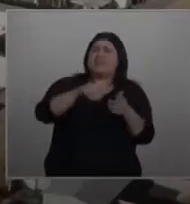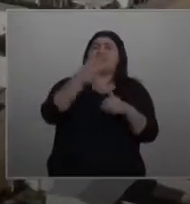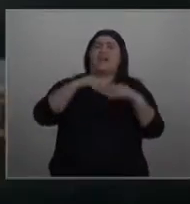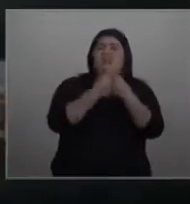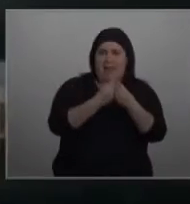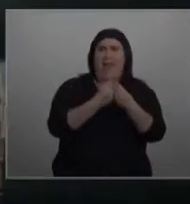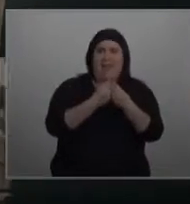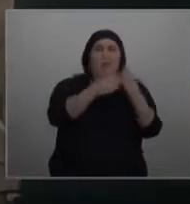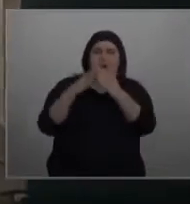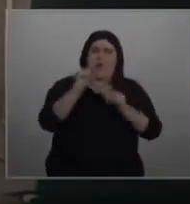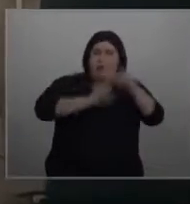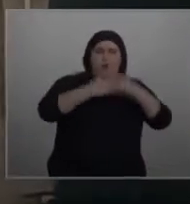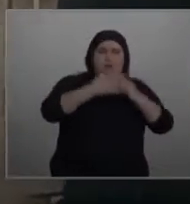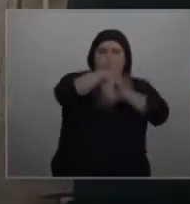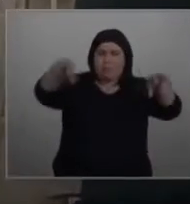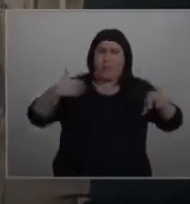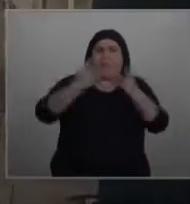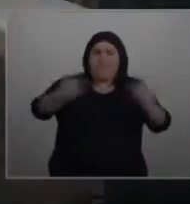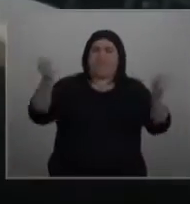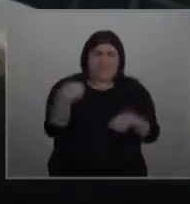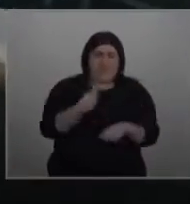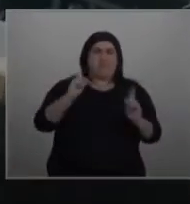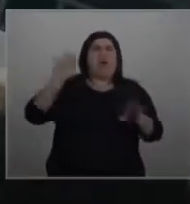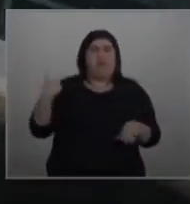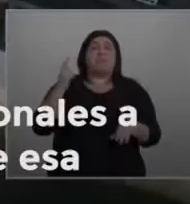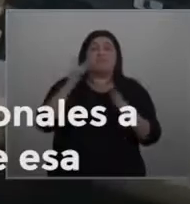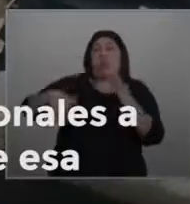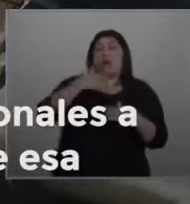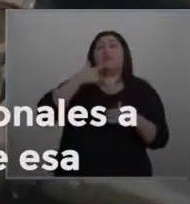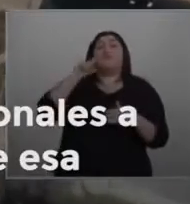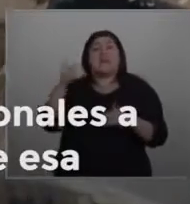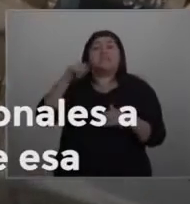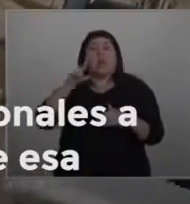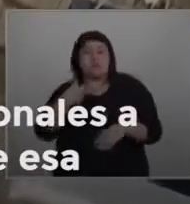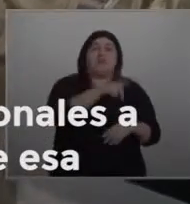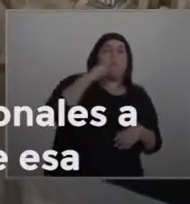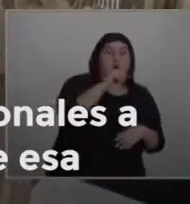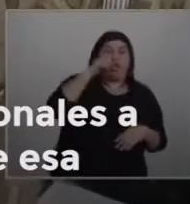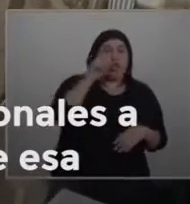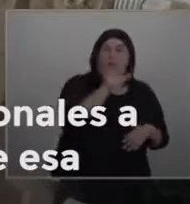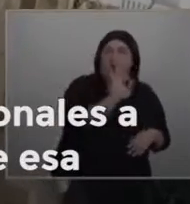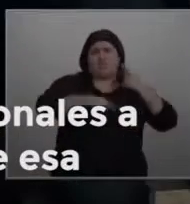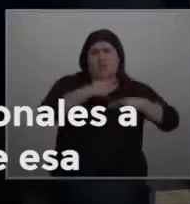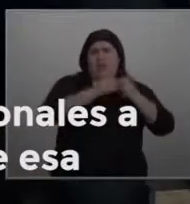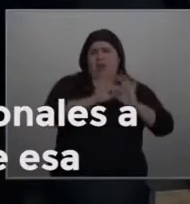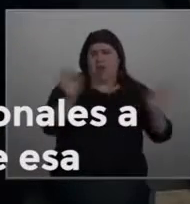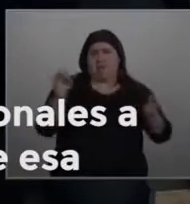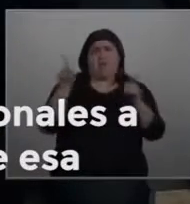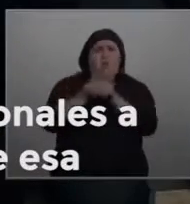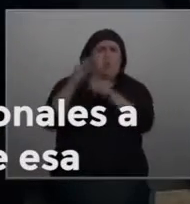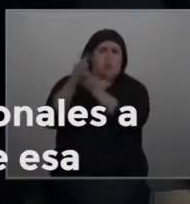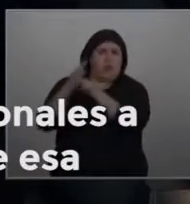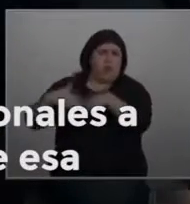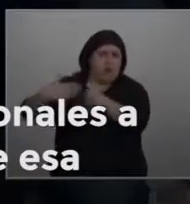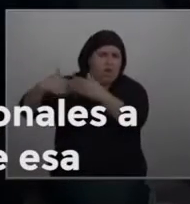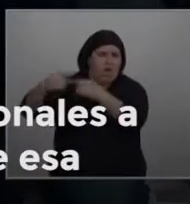Este barrio era un barrio que estaba parado, como todos los barrios parados, como las escuelas paradas, los